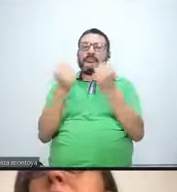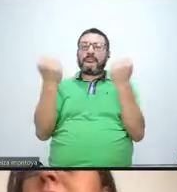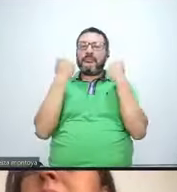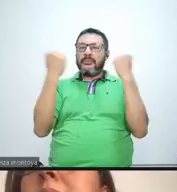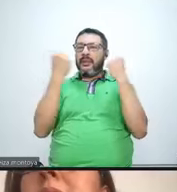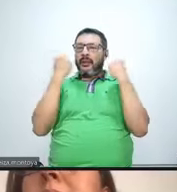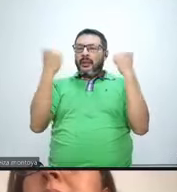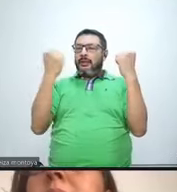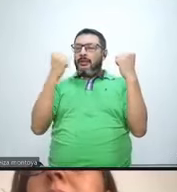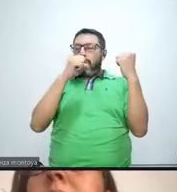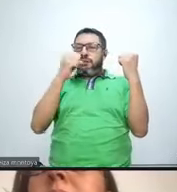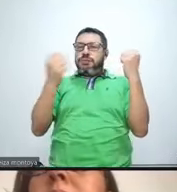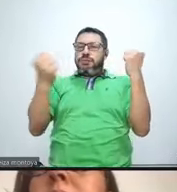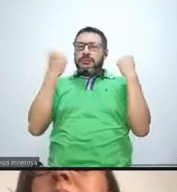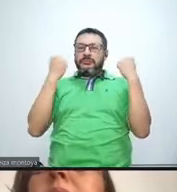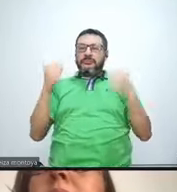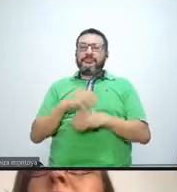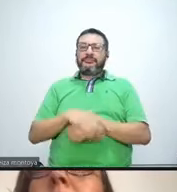física, pues no